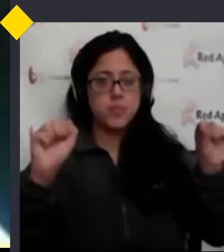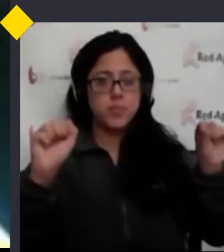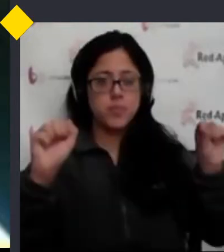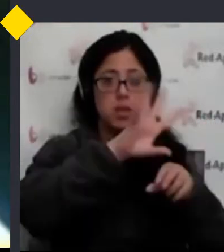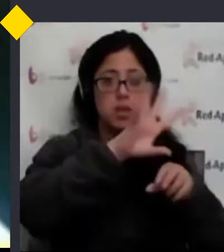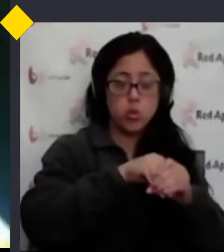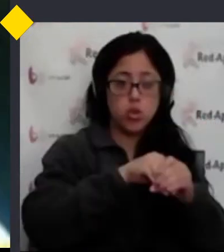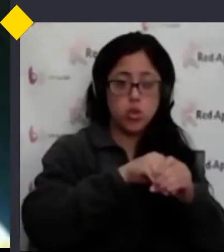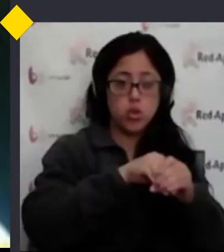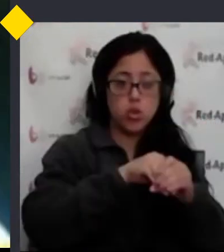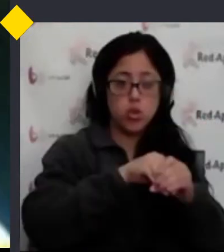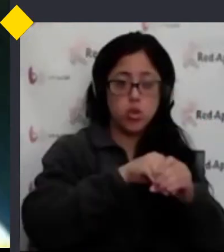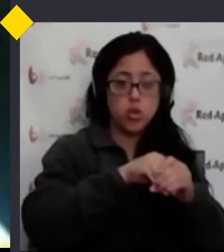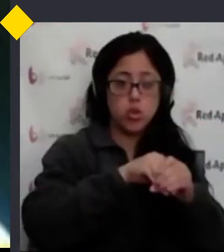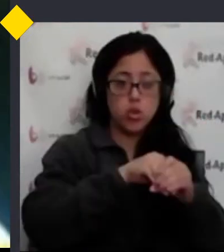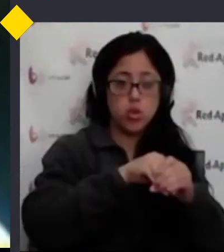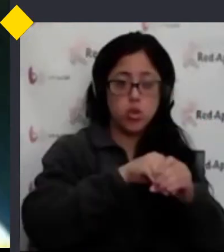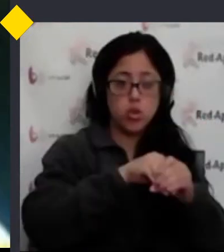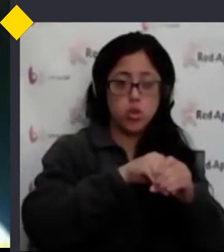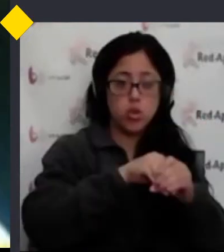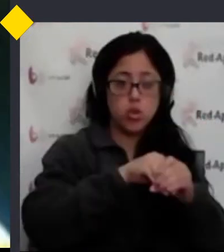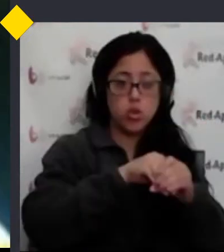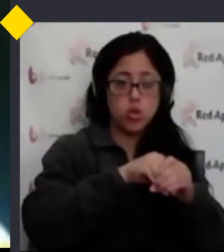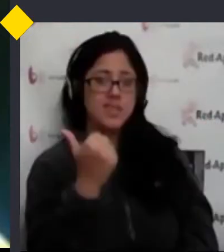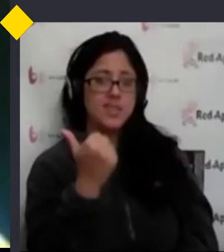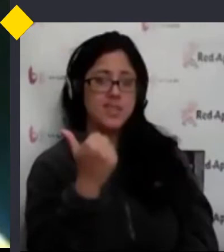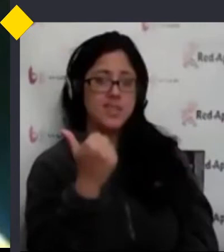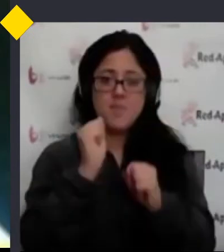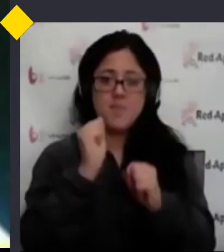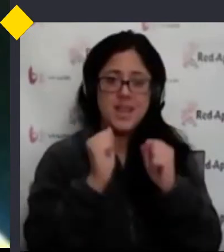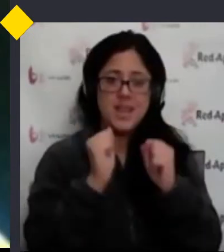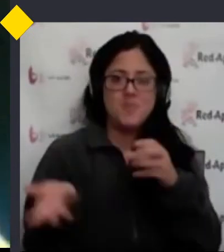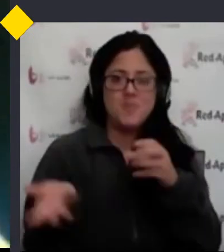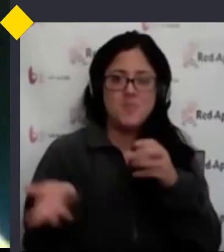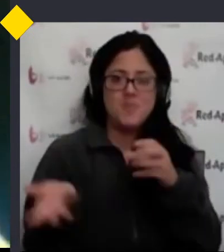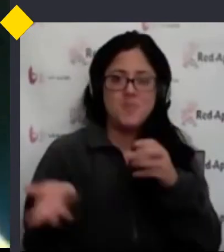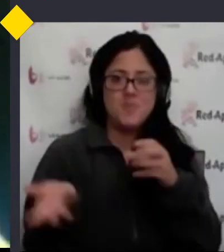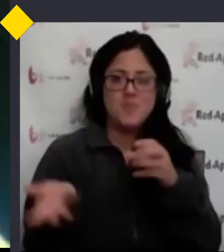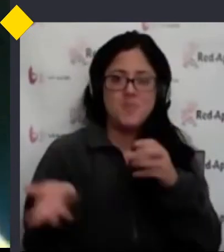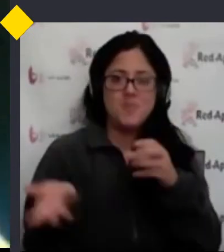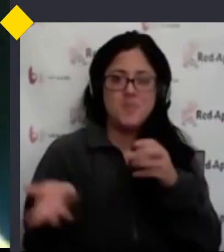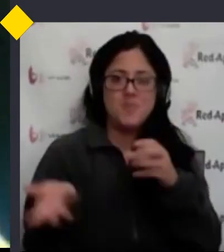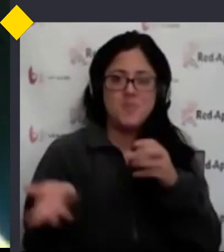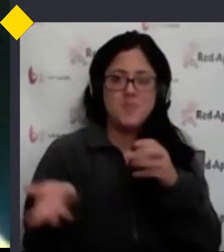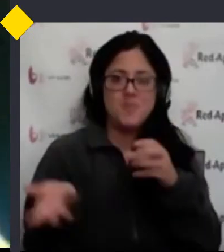76 empresas miembro de esta red, entre las cuales, por supuesto, está EY.